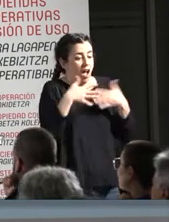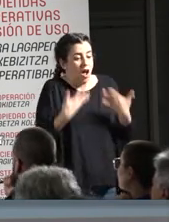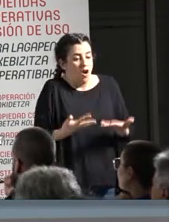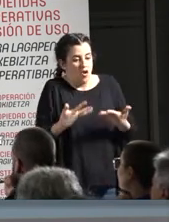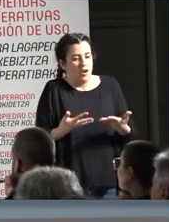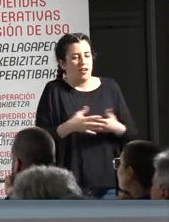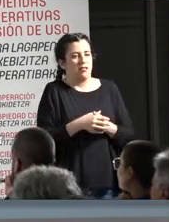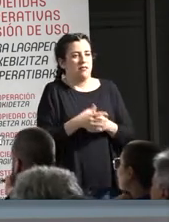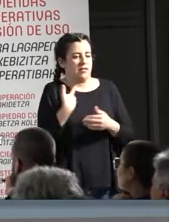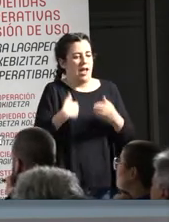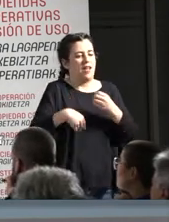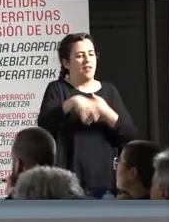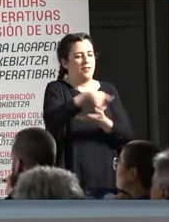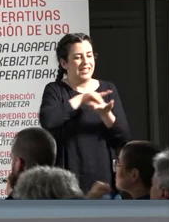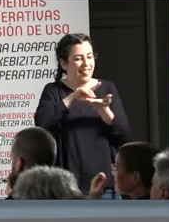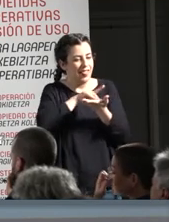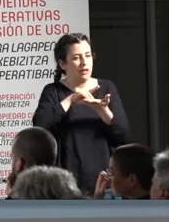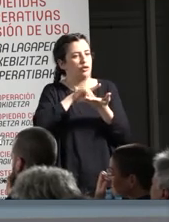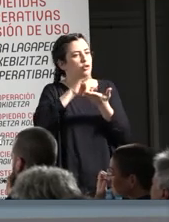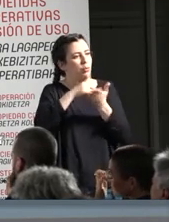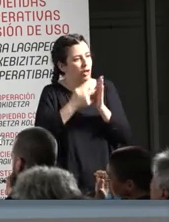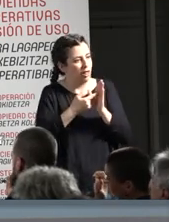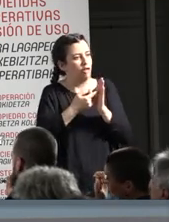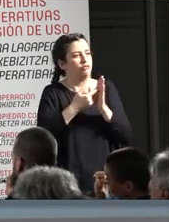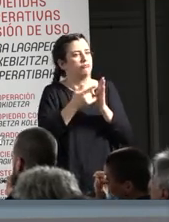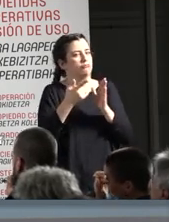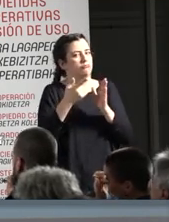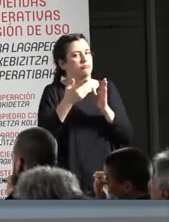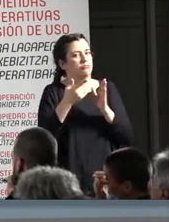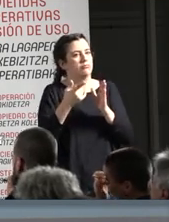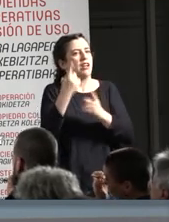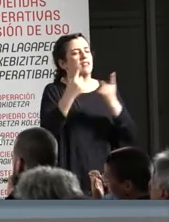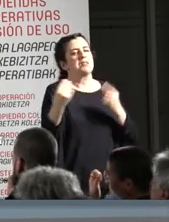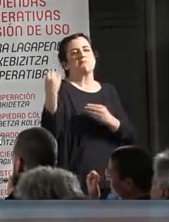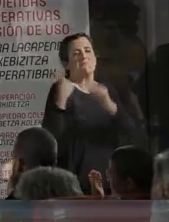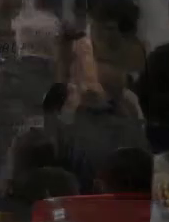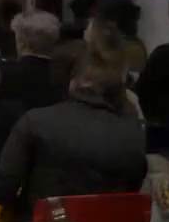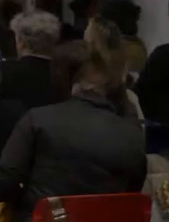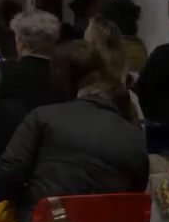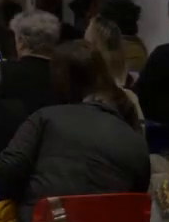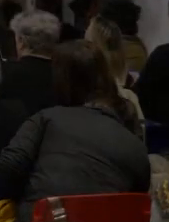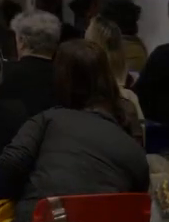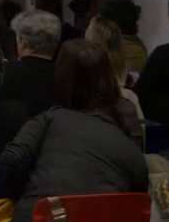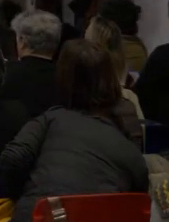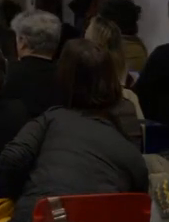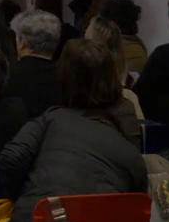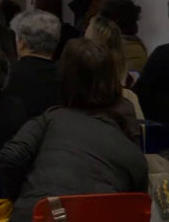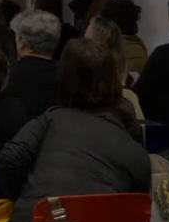tenemos una base de datos de proyectos que se acercan a nosotros para preguntarnos sobre la financiación. Y